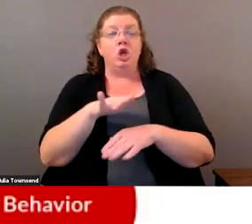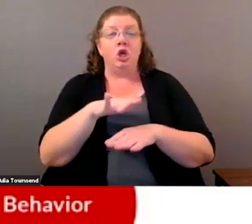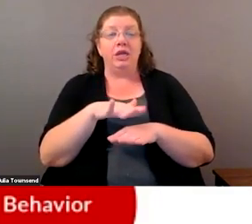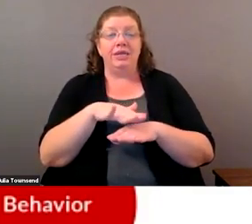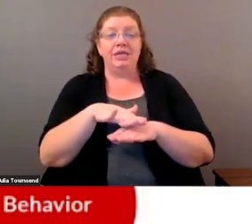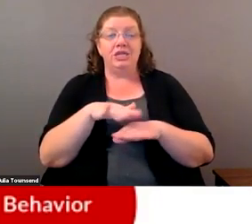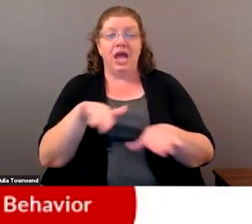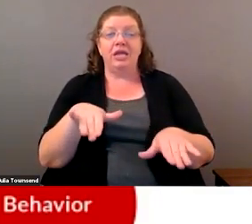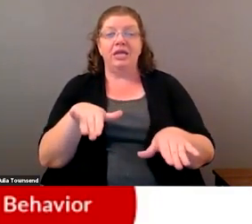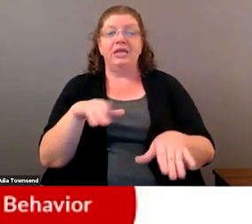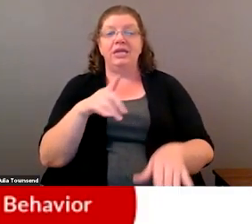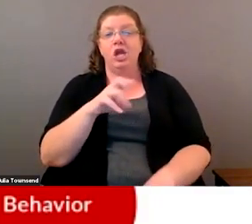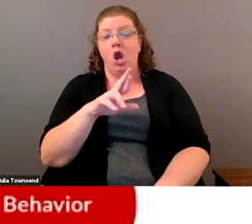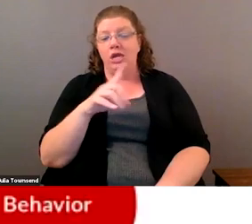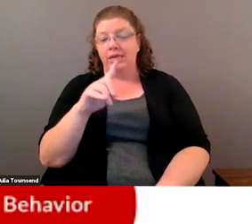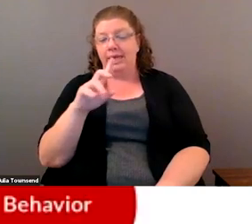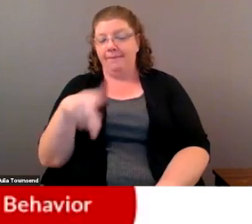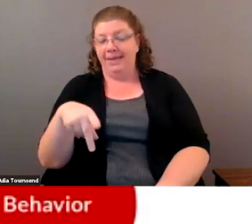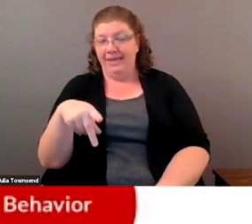nosotros tenemos aquí